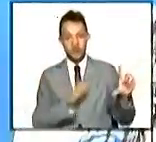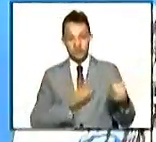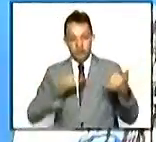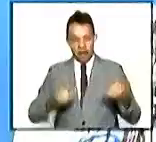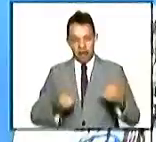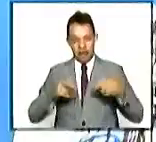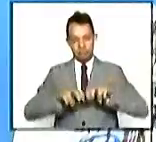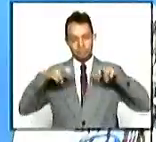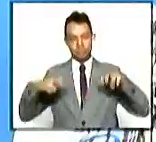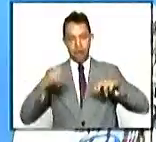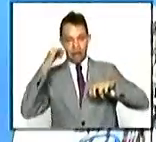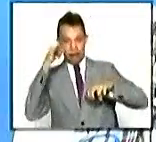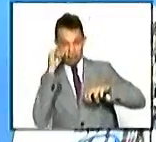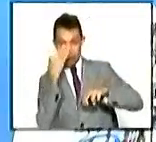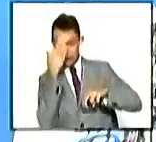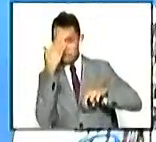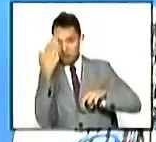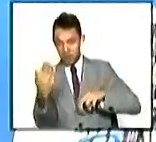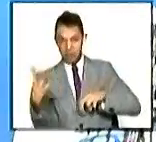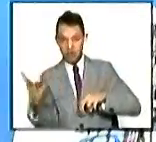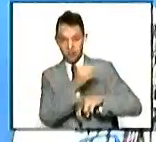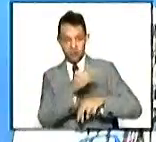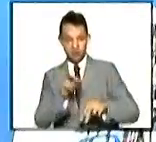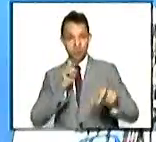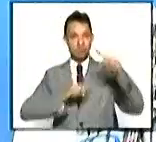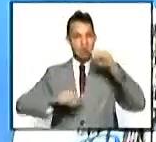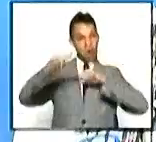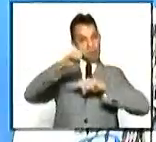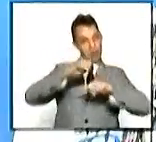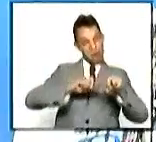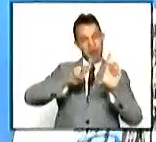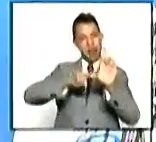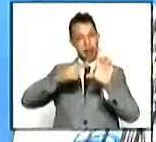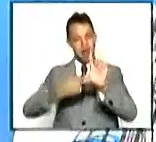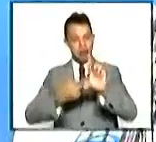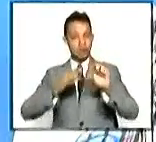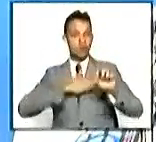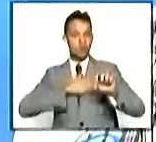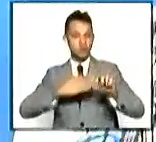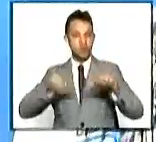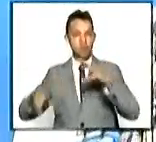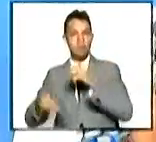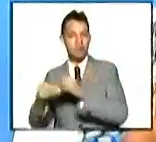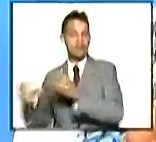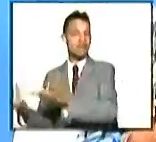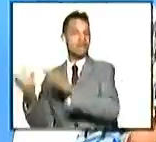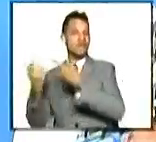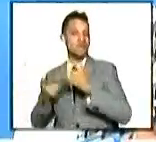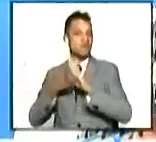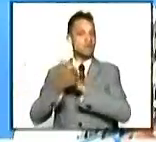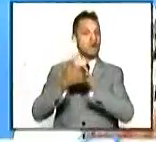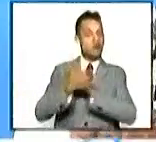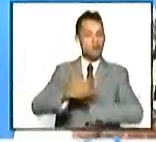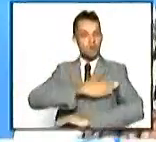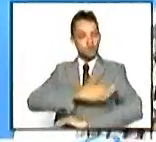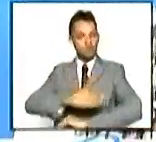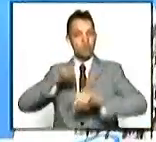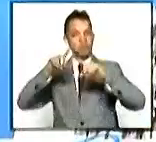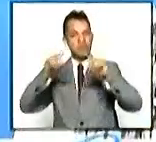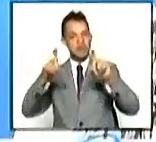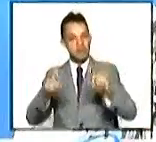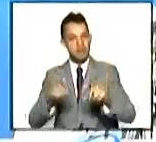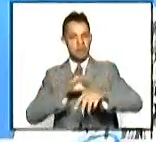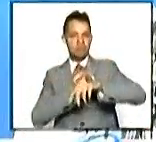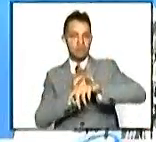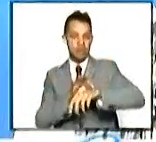siempre propiciando un buen entendimiento y una buena comprensión en materia de salud y en materia de todos los temas que tienen que